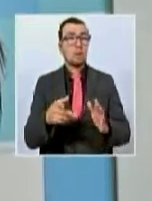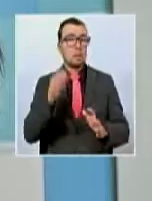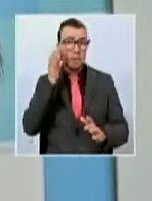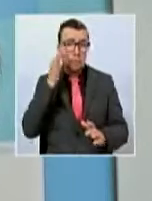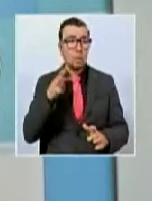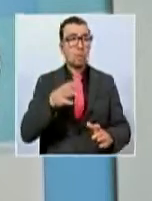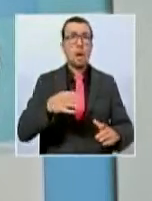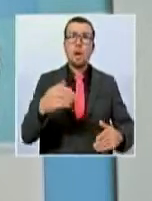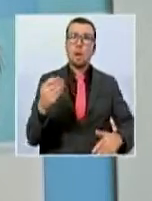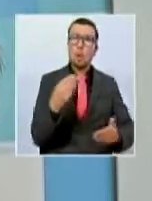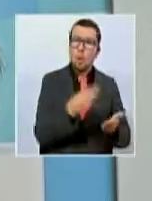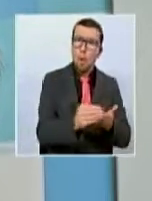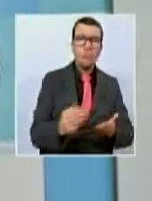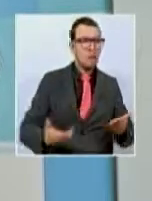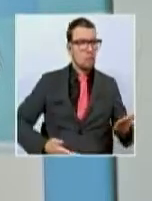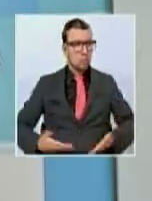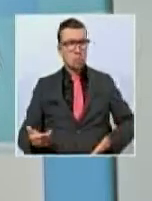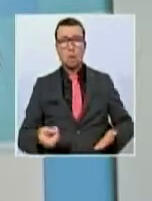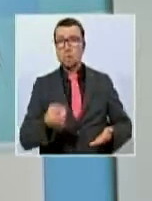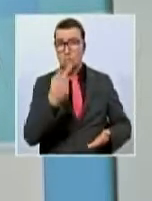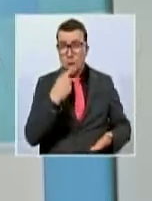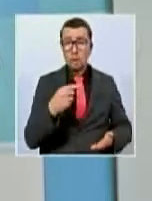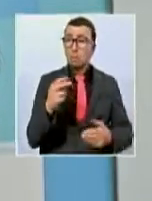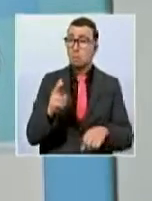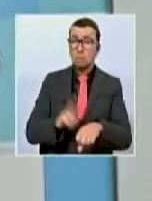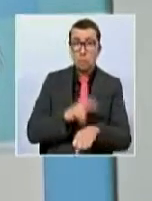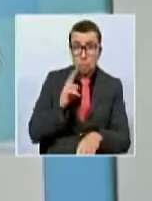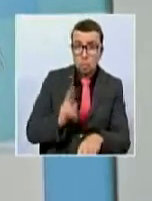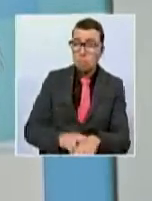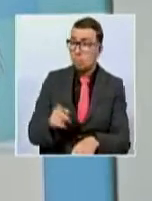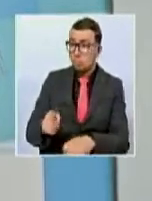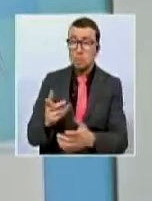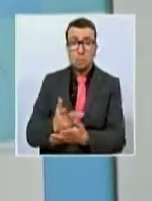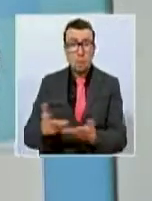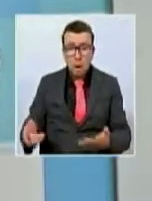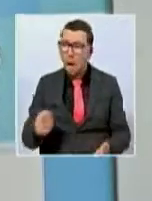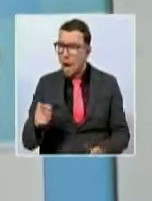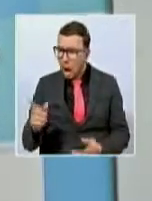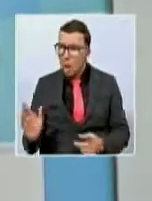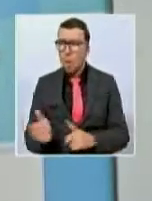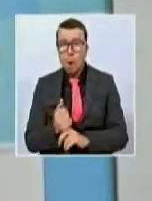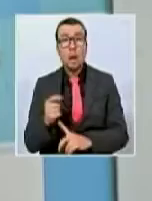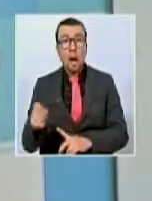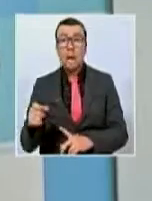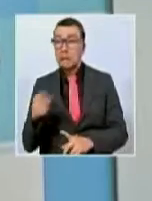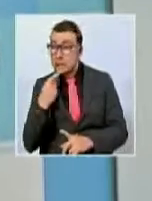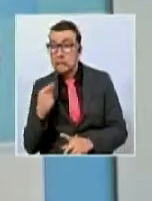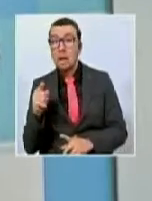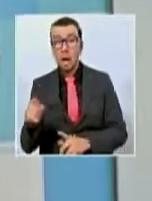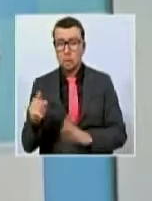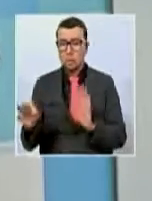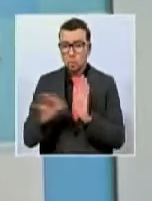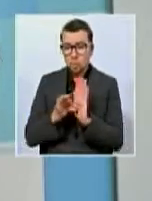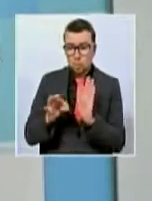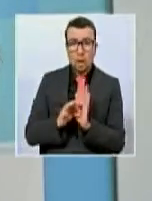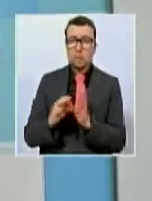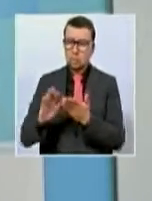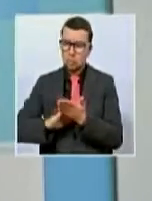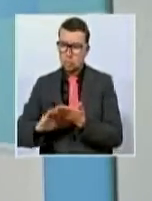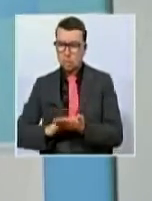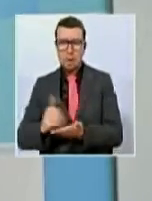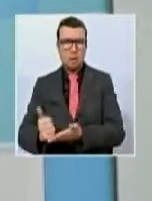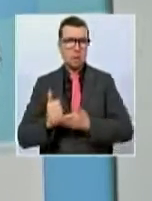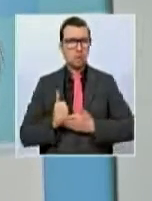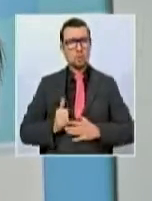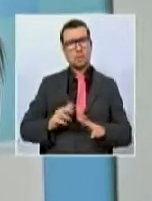en las droguerías, en las farmacias, en las tiendas naturistas, un producto que dice que es a base de marihuana, que le cura el